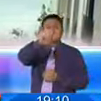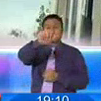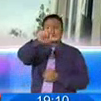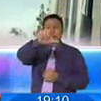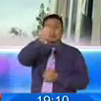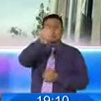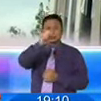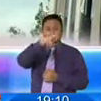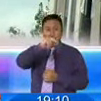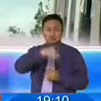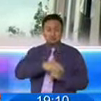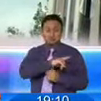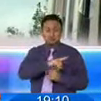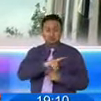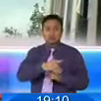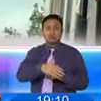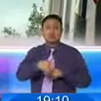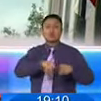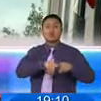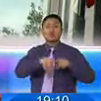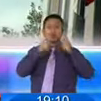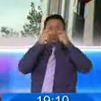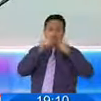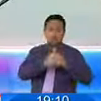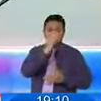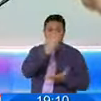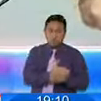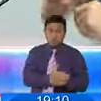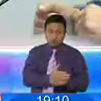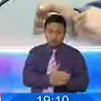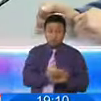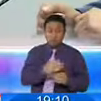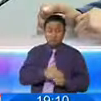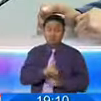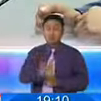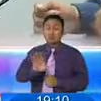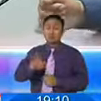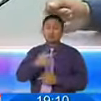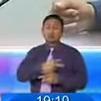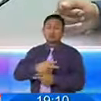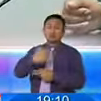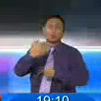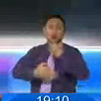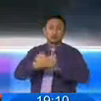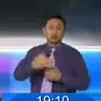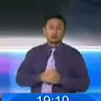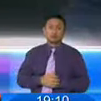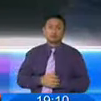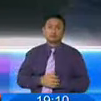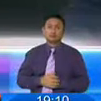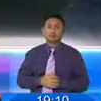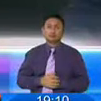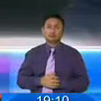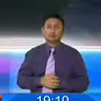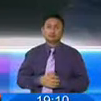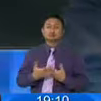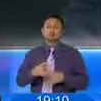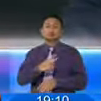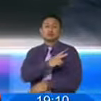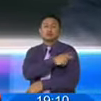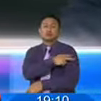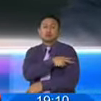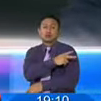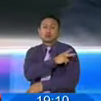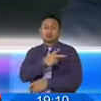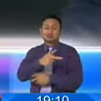para dejar sin efecto la suspensión del concurso de fiscales, se advirtió al Consejo de la Judicatura. Prevenir a los vocales del Consejo